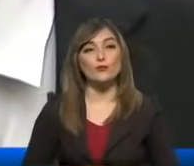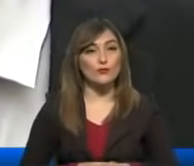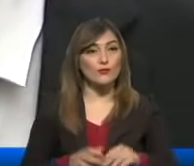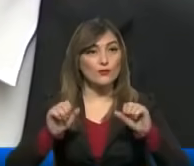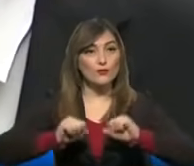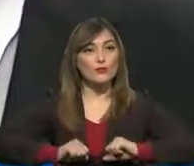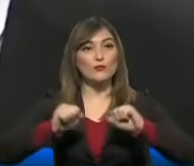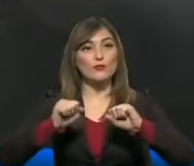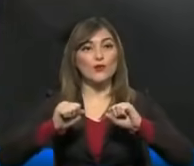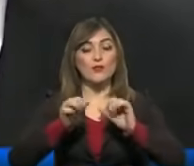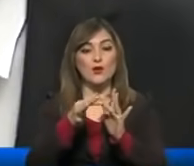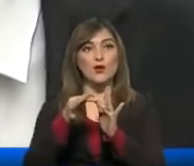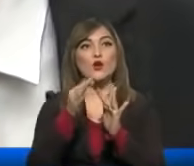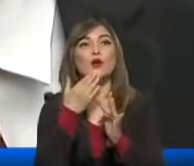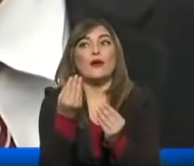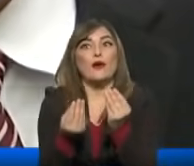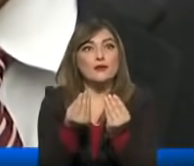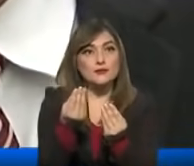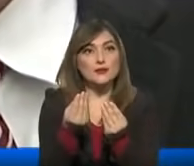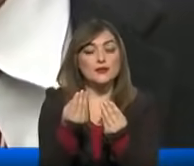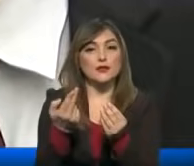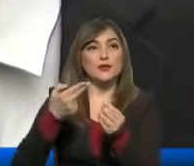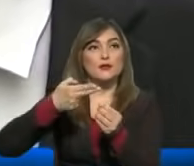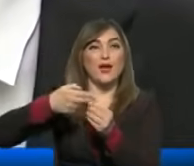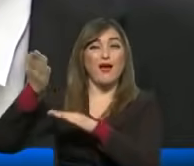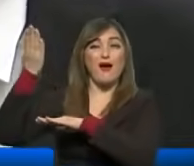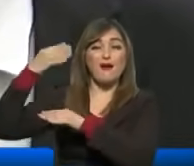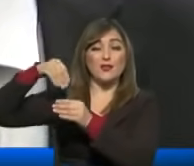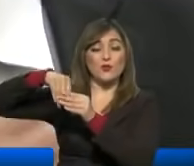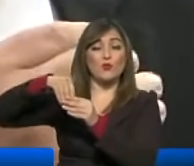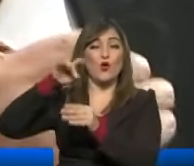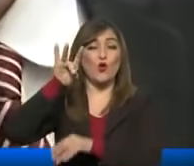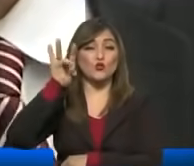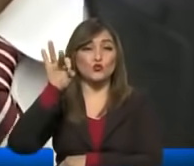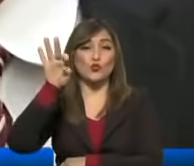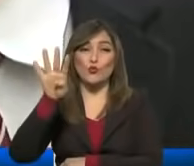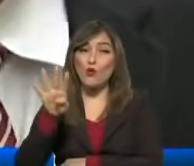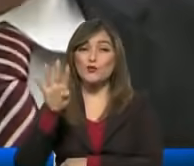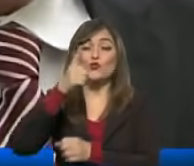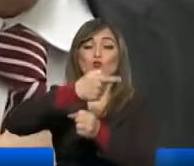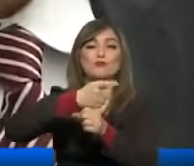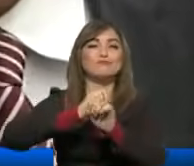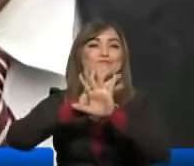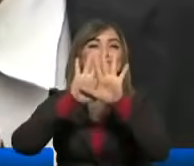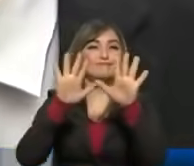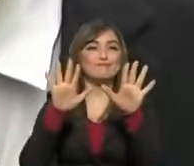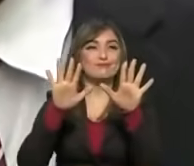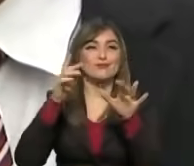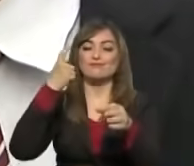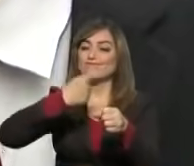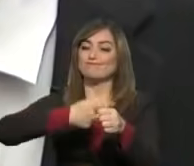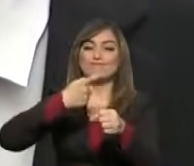una hoja de ruta a seguir. Tema que se eliminaron los subsidios, pero quedó en el 894 una disposición clara de que tiene que